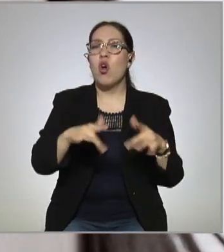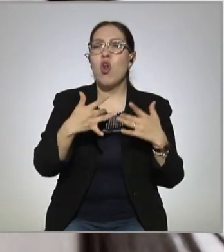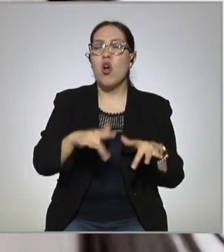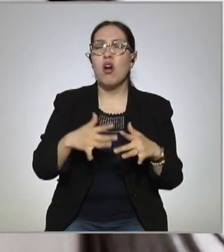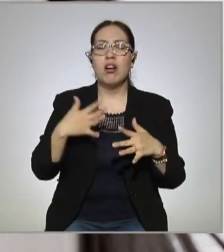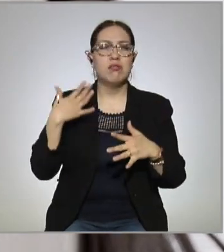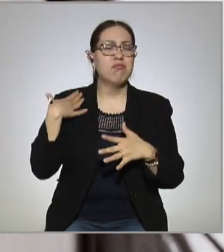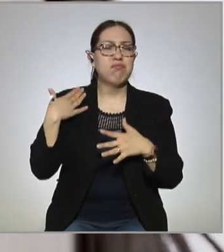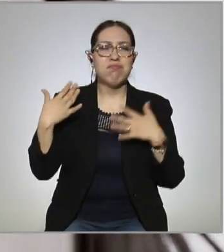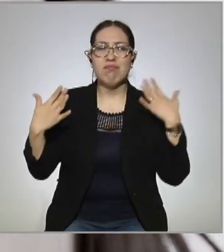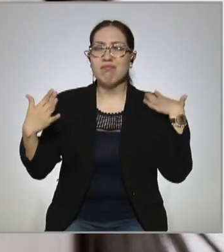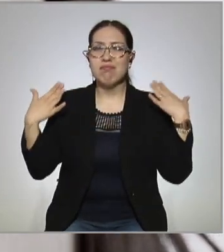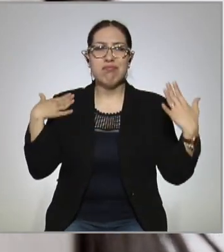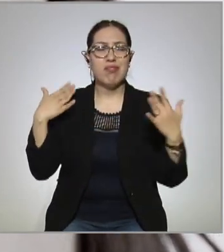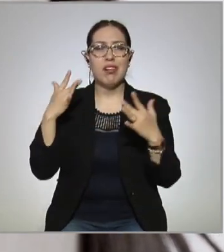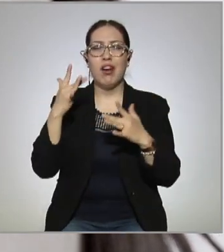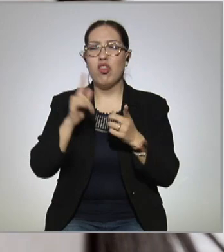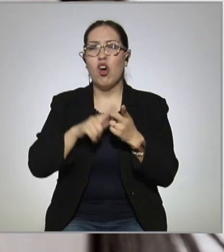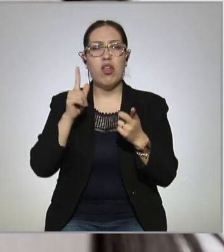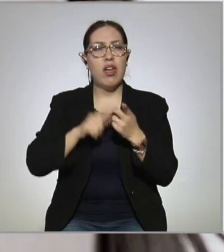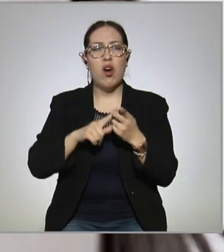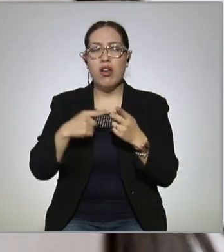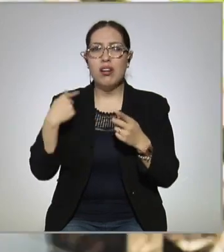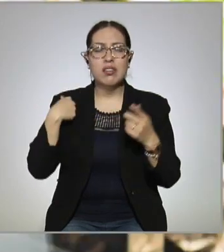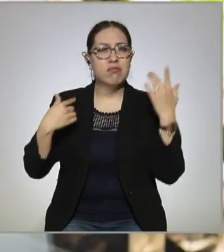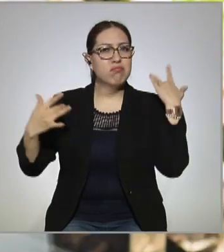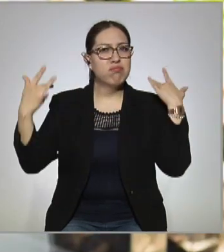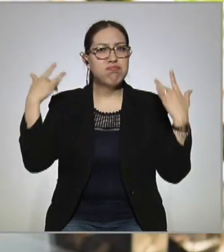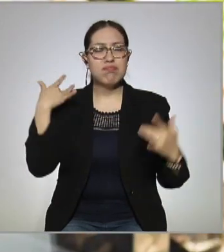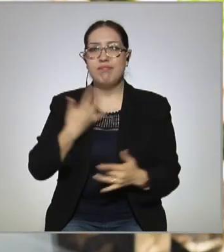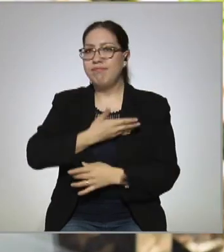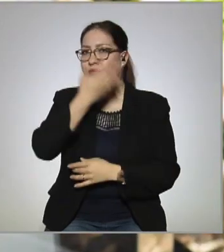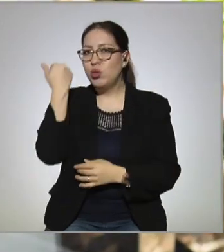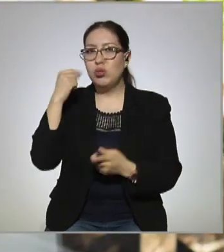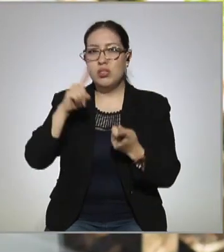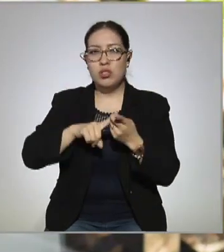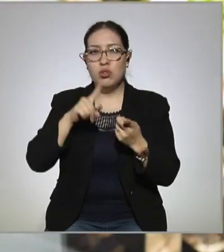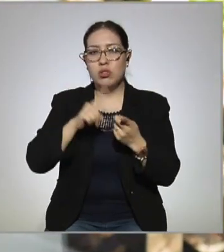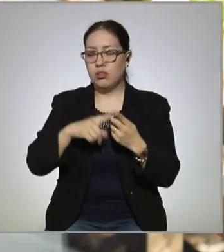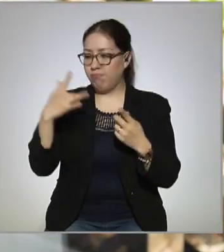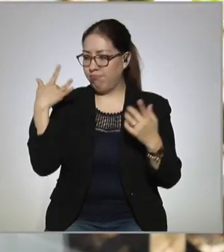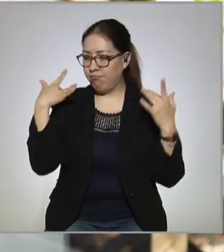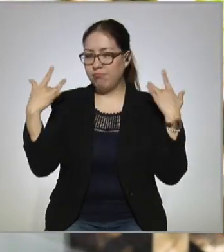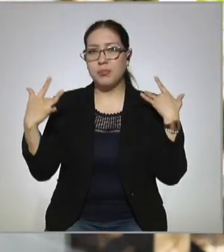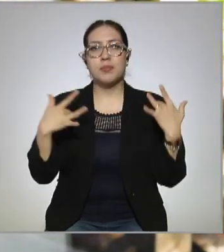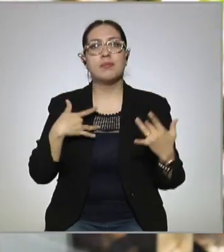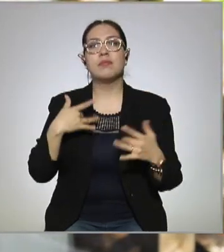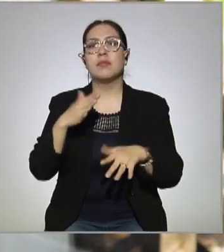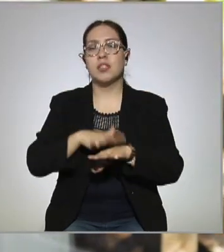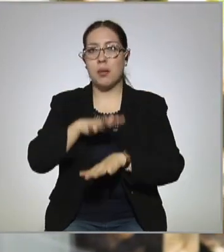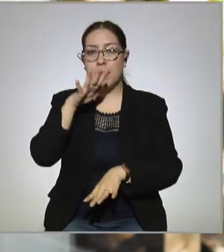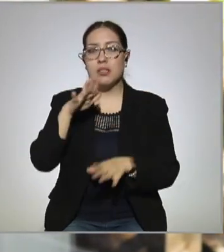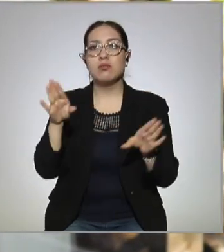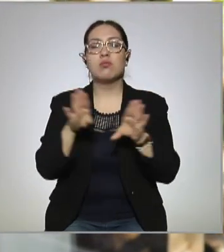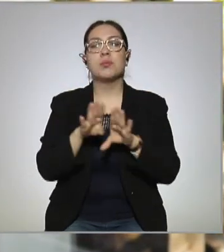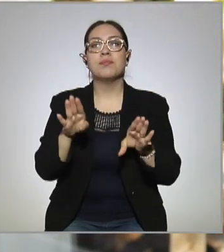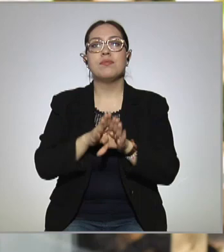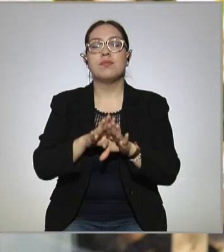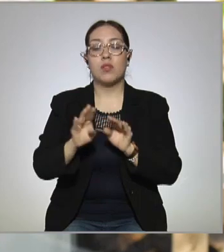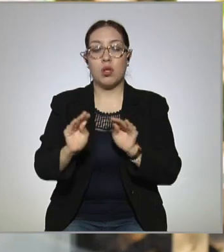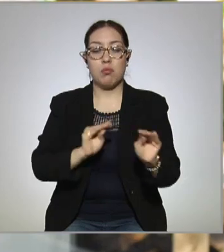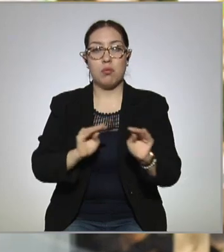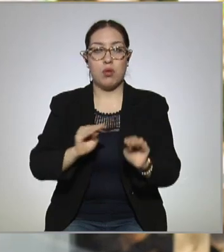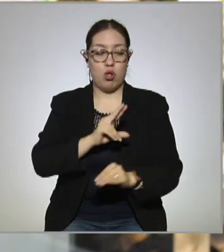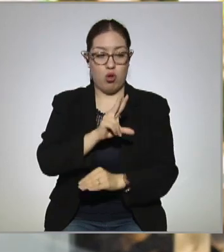e inespecífico. El paciente no sabe específicamente dónde le duele. Se va a presentar principalmente en un rango de movimiento de